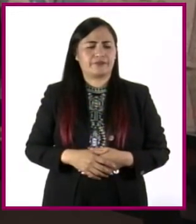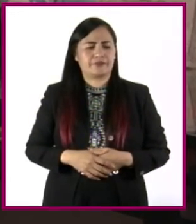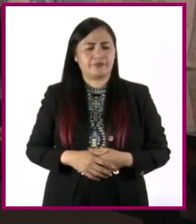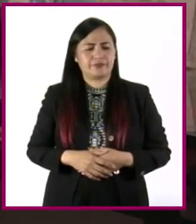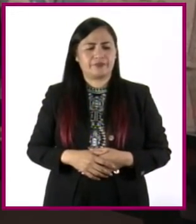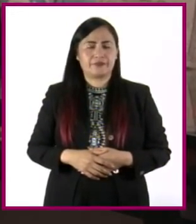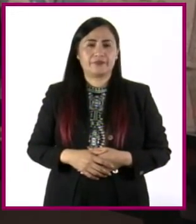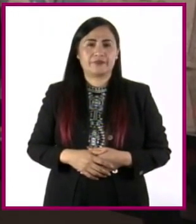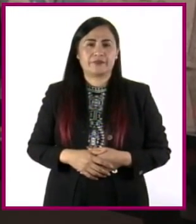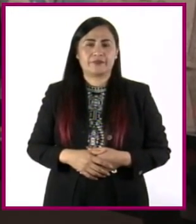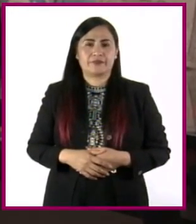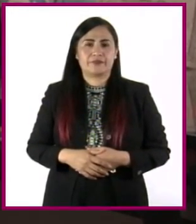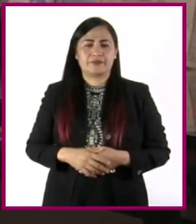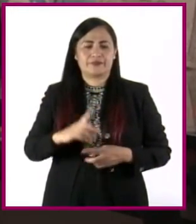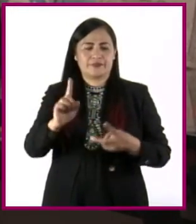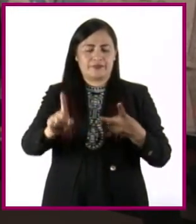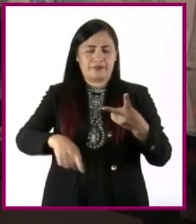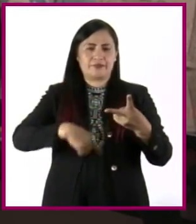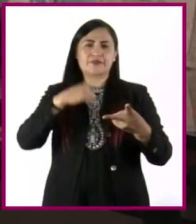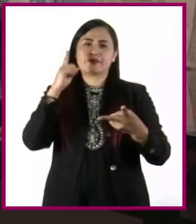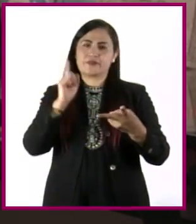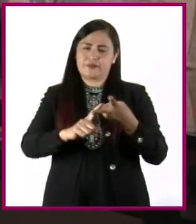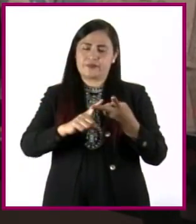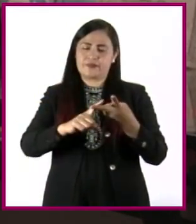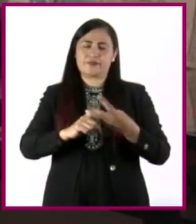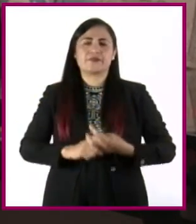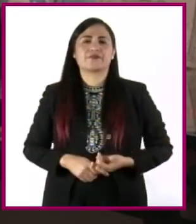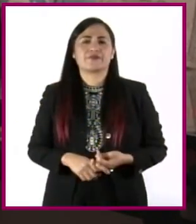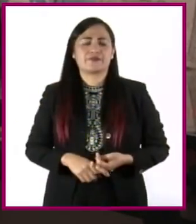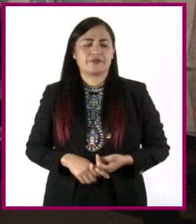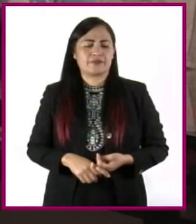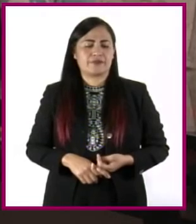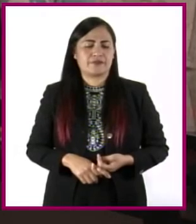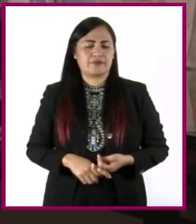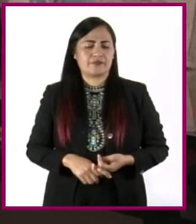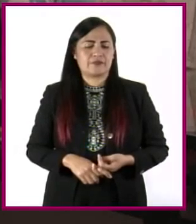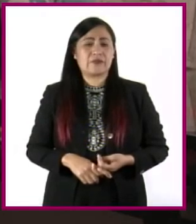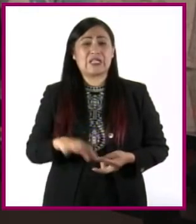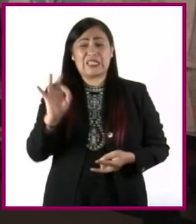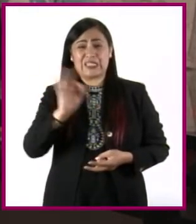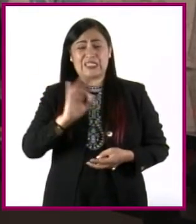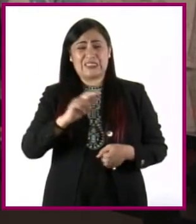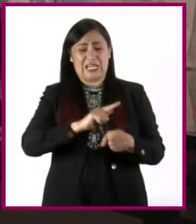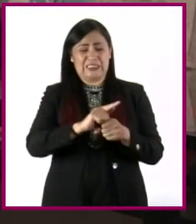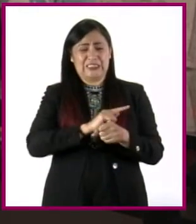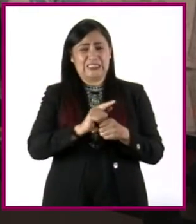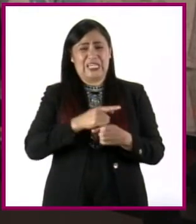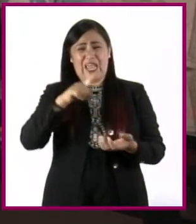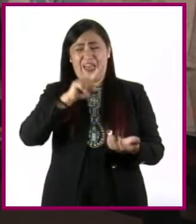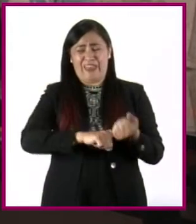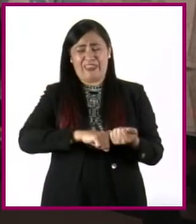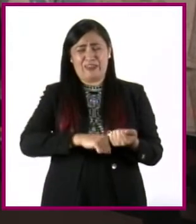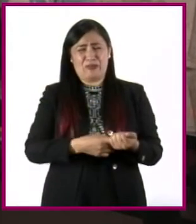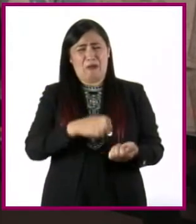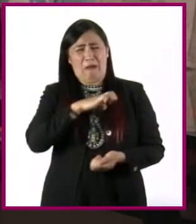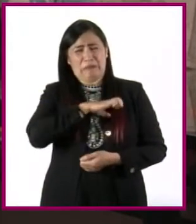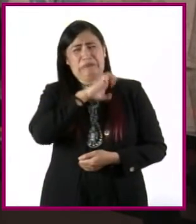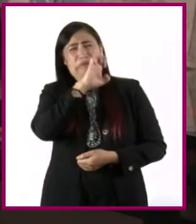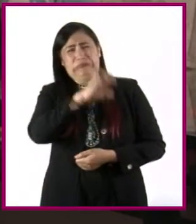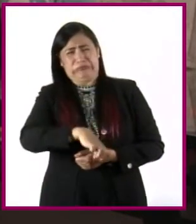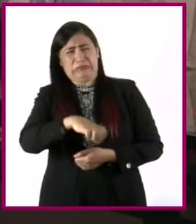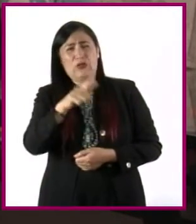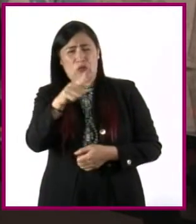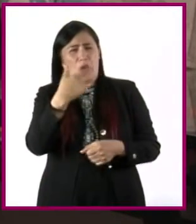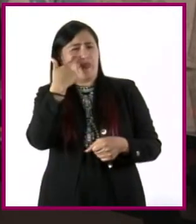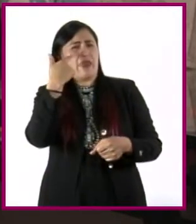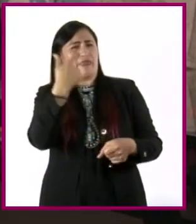¡Ya! Consejo ninja número 2. Detecta tu homofobia interiorizada o aprendida, o cualquier fobia contra